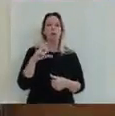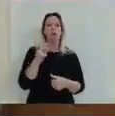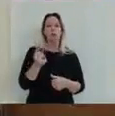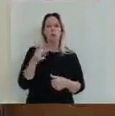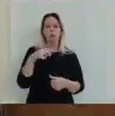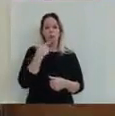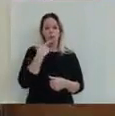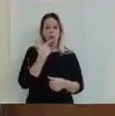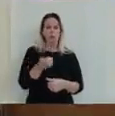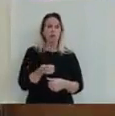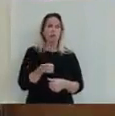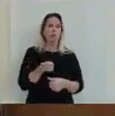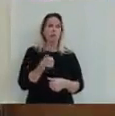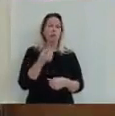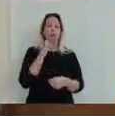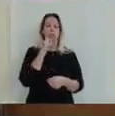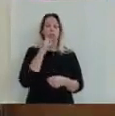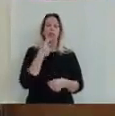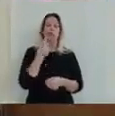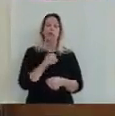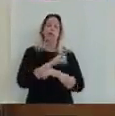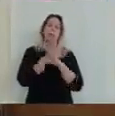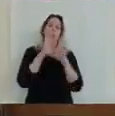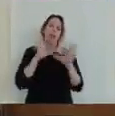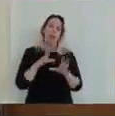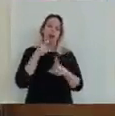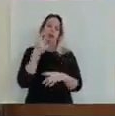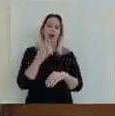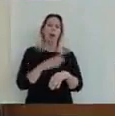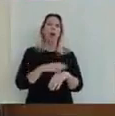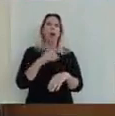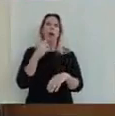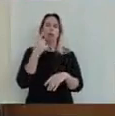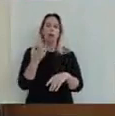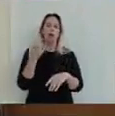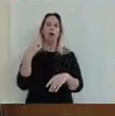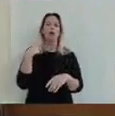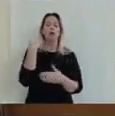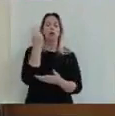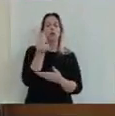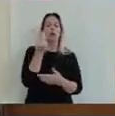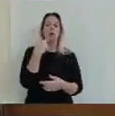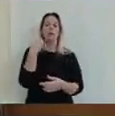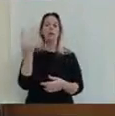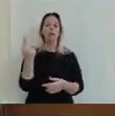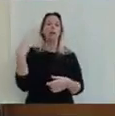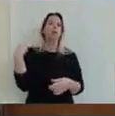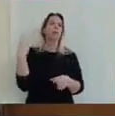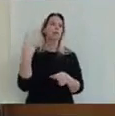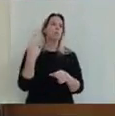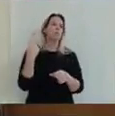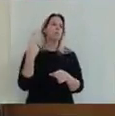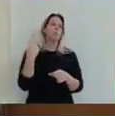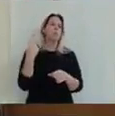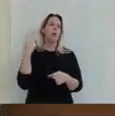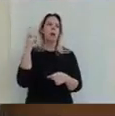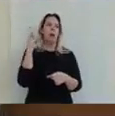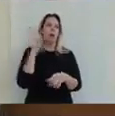decir abiertamente que somos todos irresponsables. Porque acá la información hay que hacerla